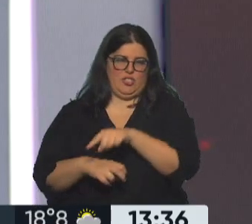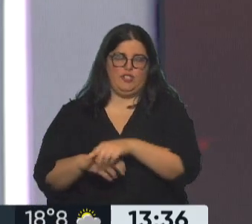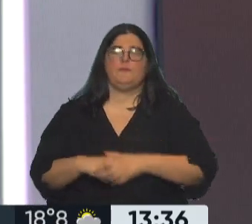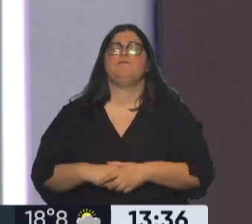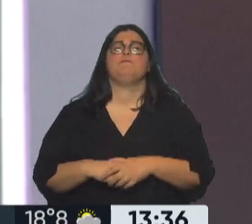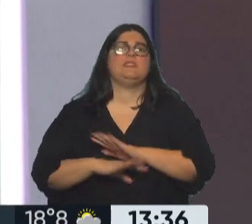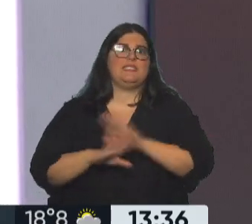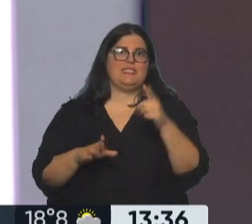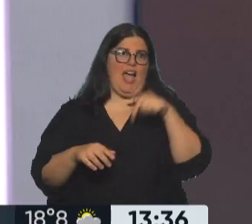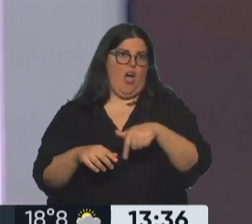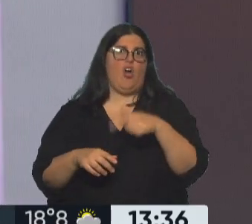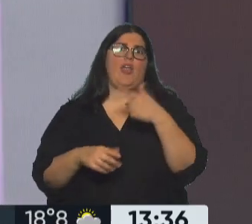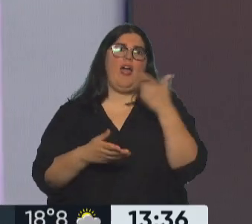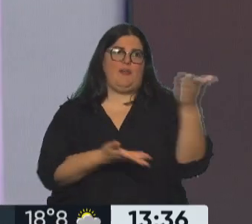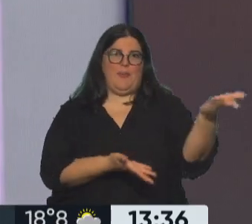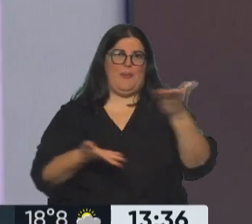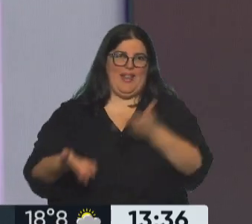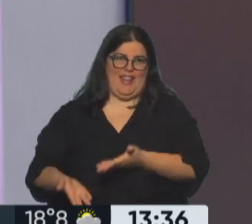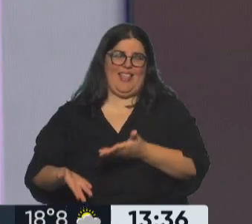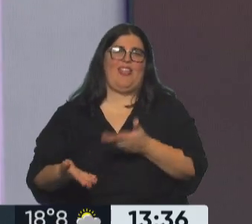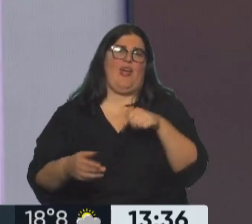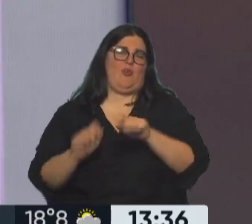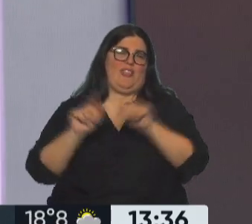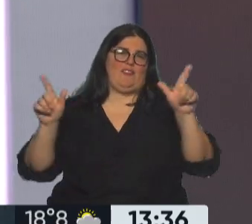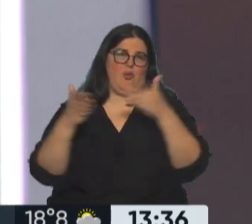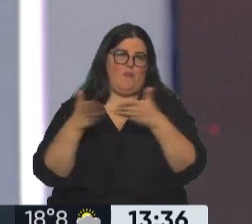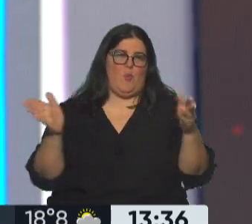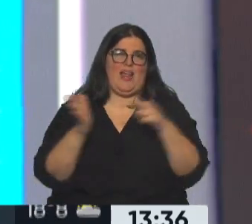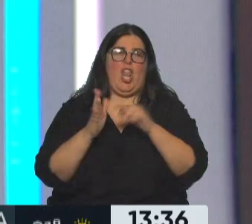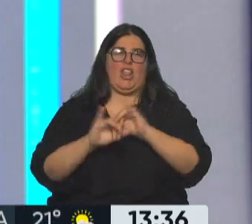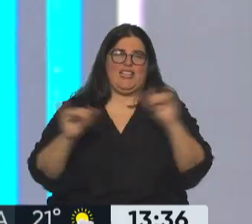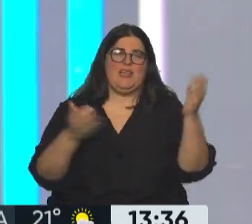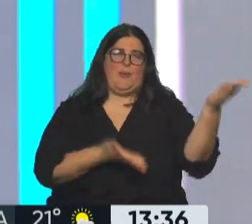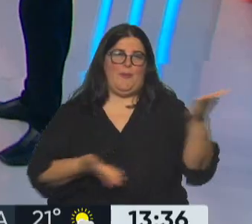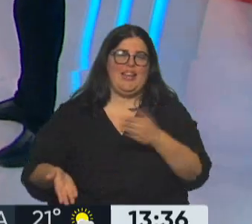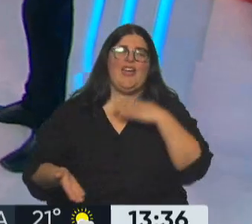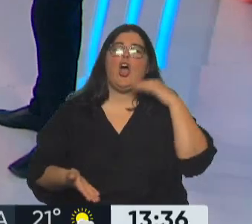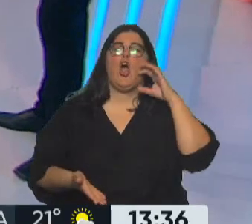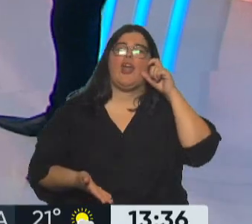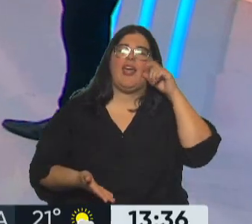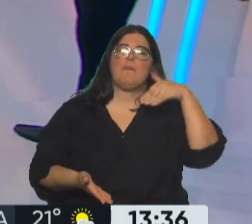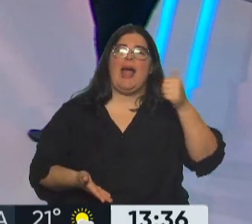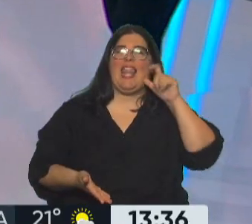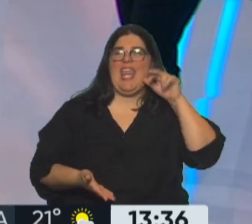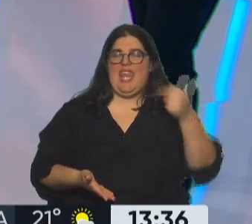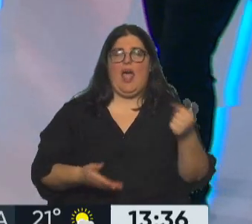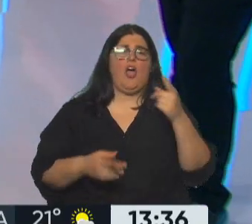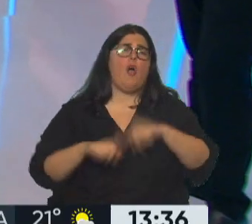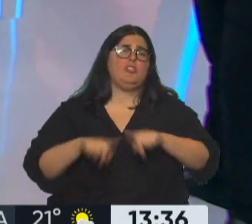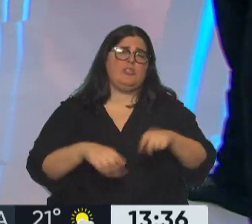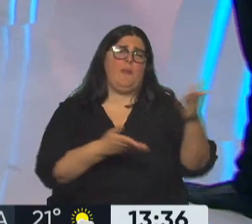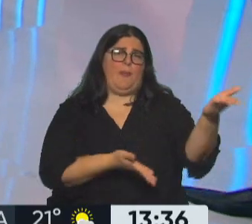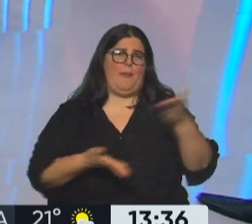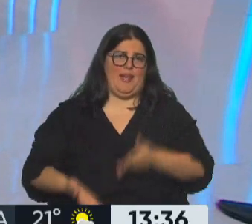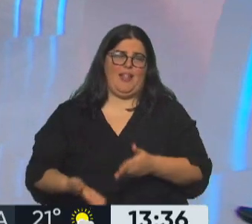Bien, ya mismo estamos dándole la bienvenida en esta edición de Televisión Pública Noticias a Jorge Malena. Jorge, gracias por venir, un placer como siempre. Muchas gracias por la